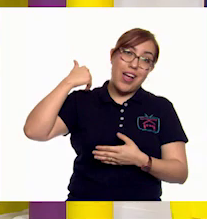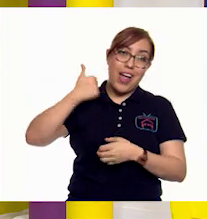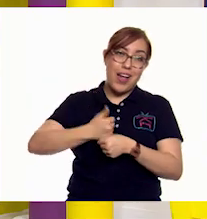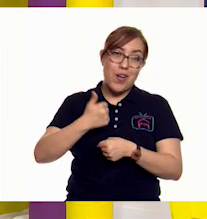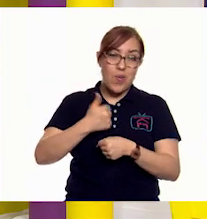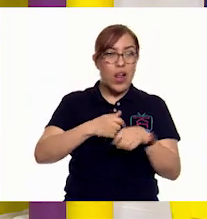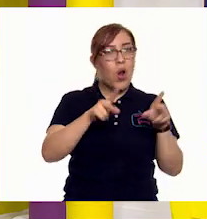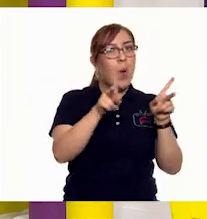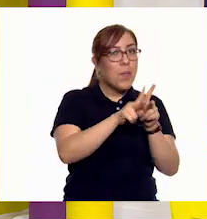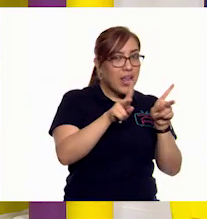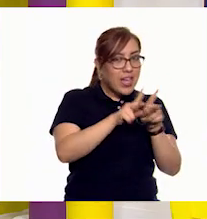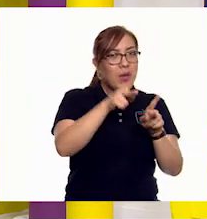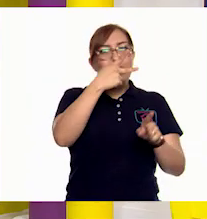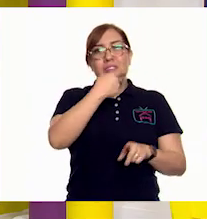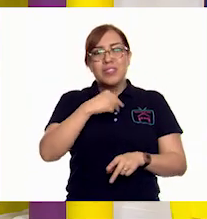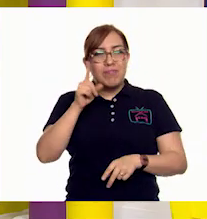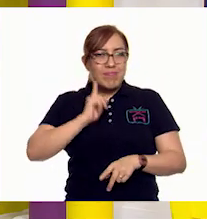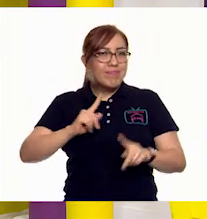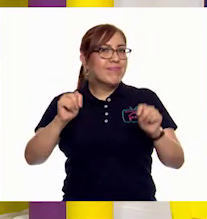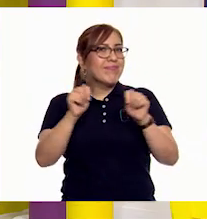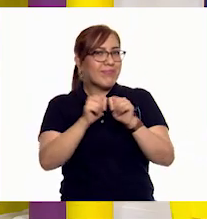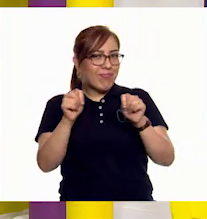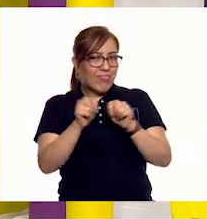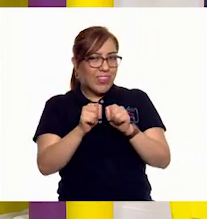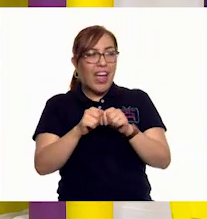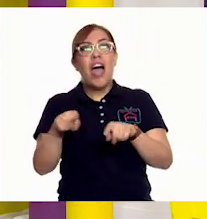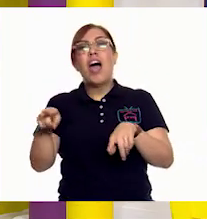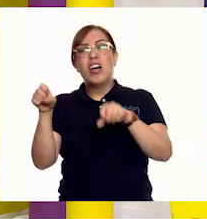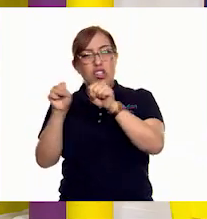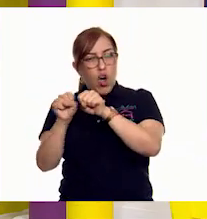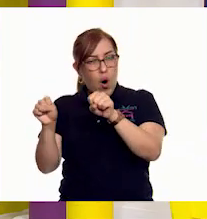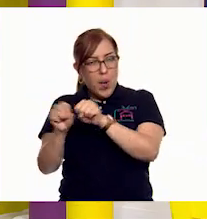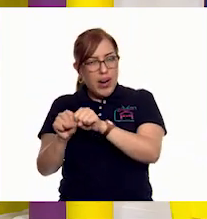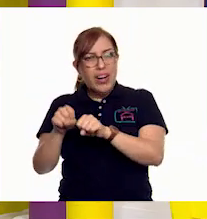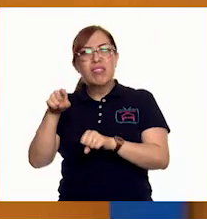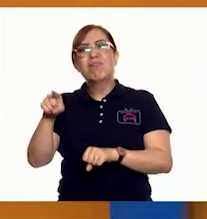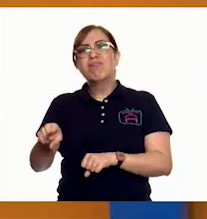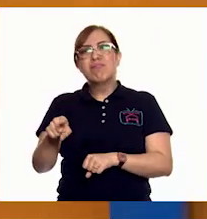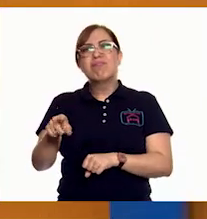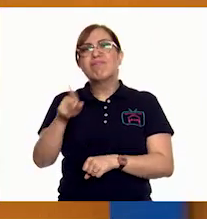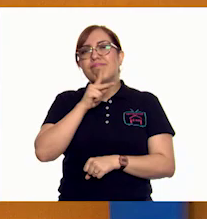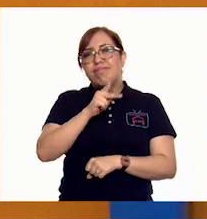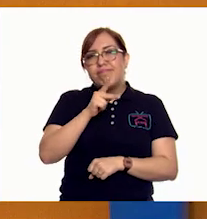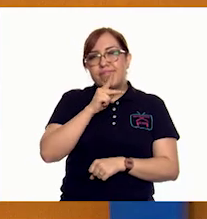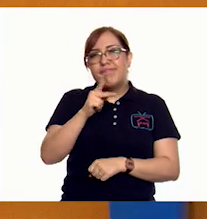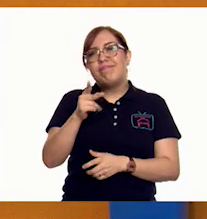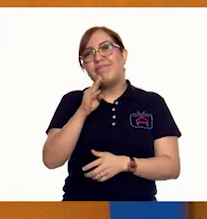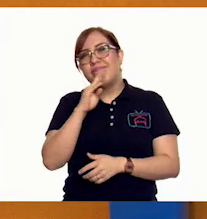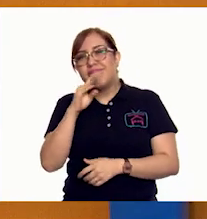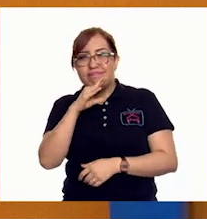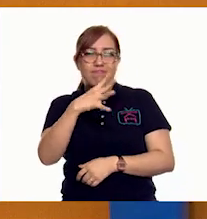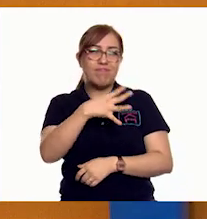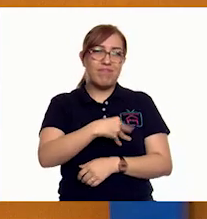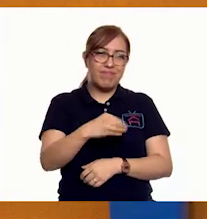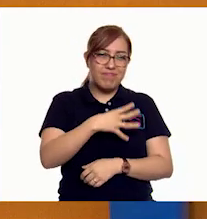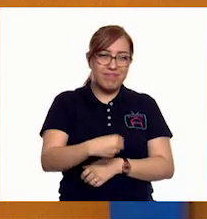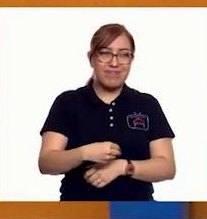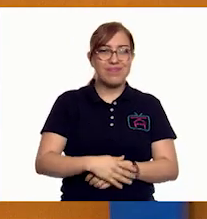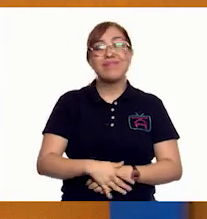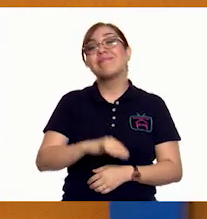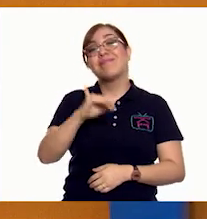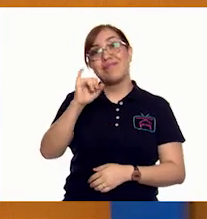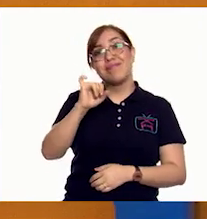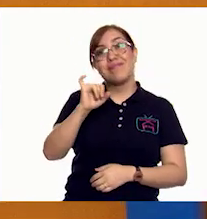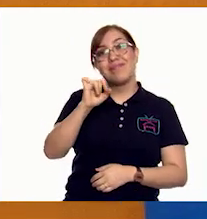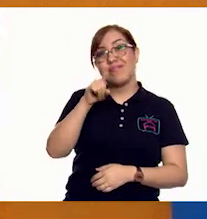uh-huh. las primas. Los tíos. Los tíos, los sobrinos. Los papás. Los papás, por los supuesto. Hijos. Así es, como pueden darse